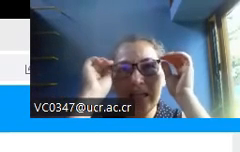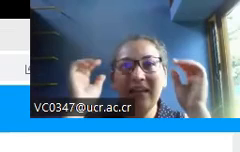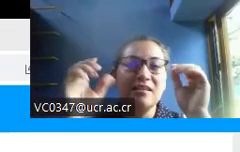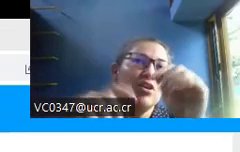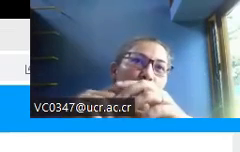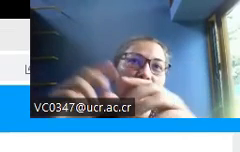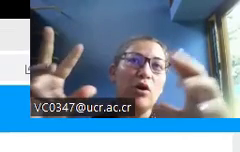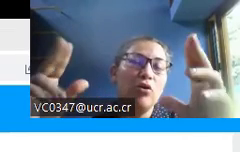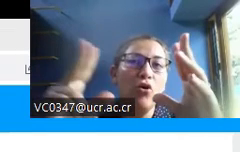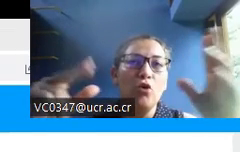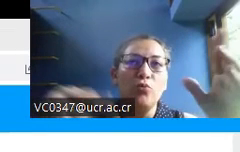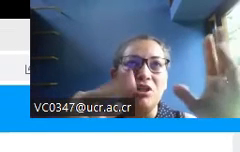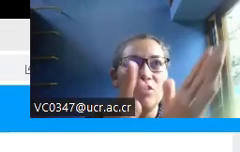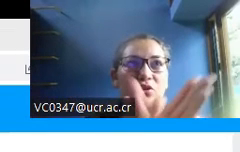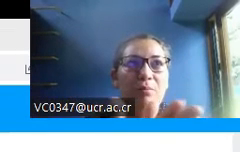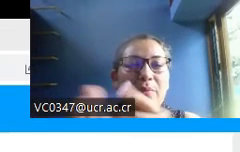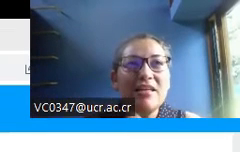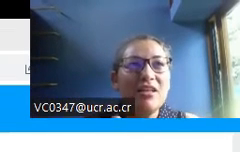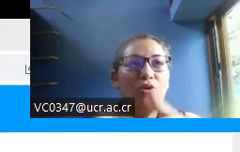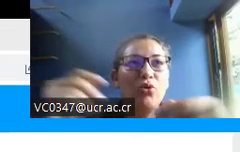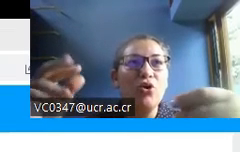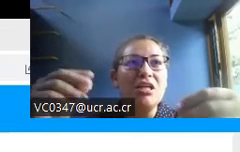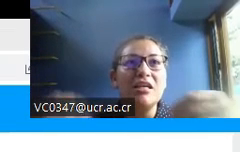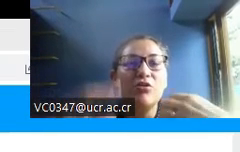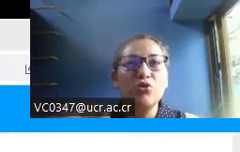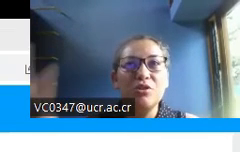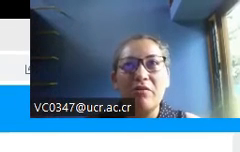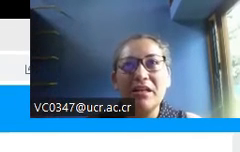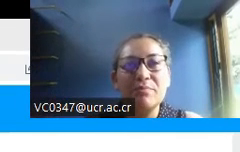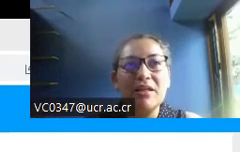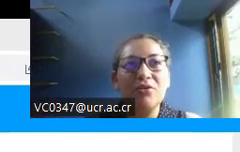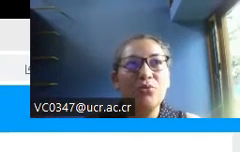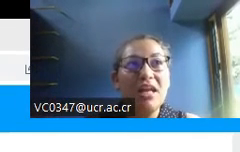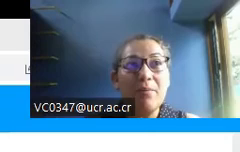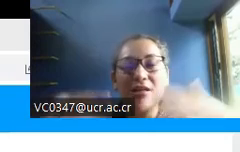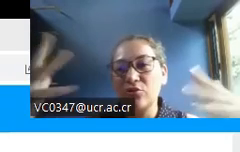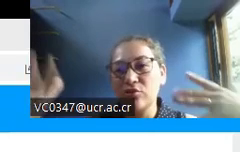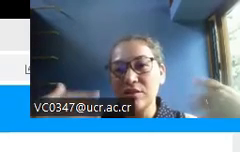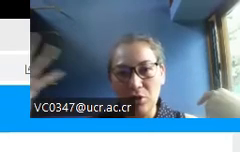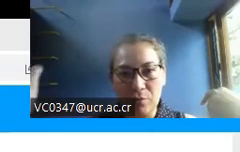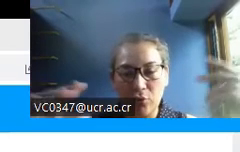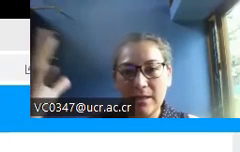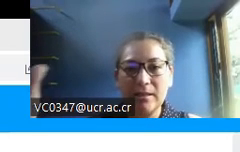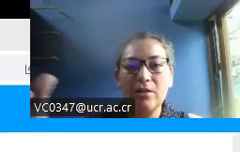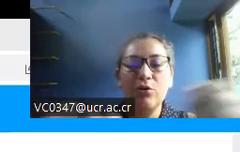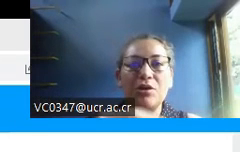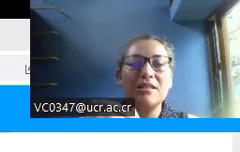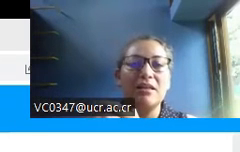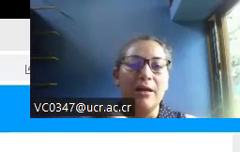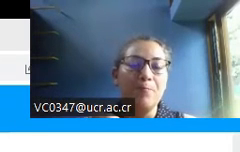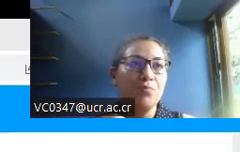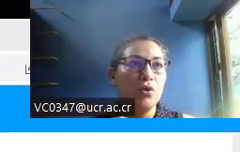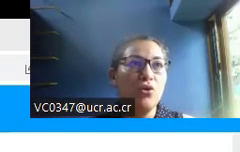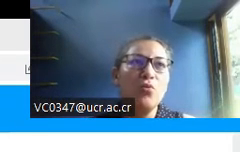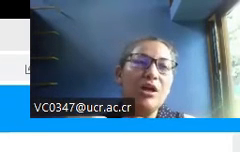animación digital, así como que yo hago muñequitos de papelito y ellos son los que van explicando un tema y entonces, bueno, me pongo ahí creativa con